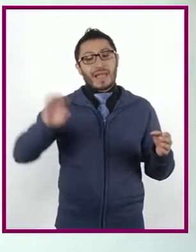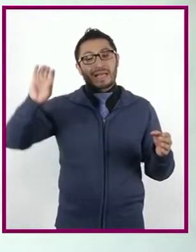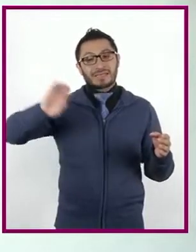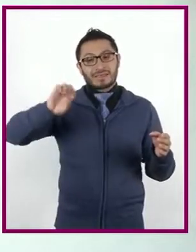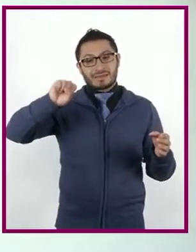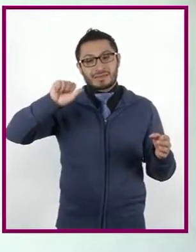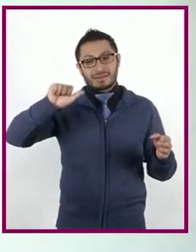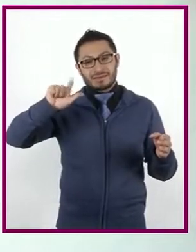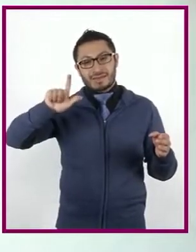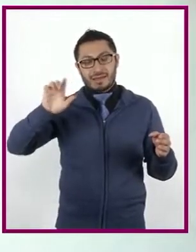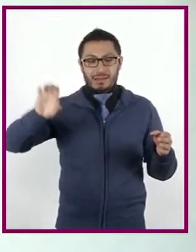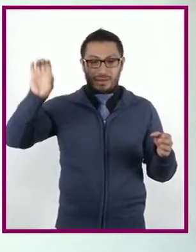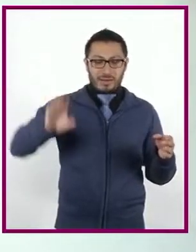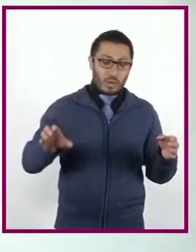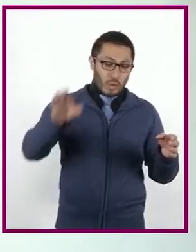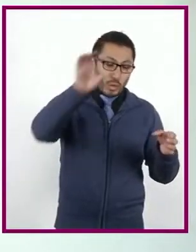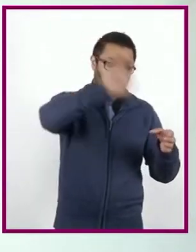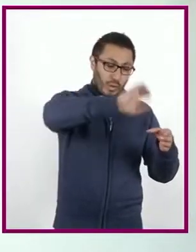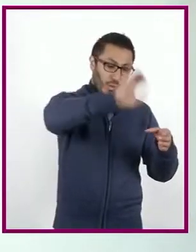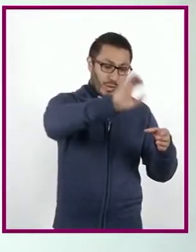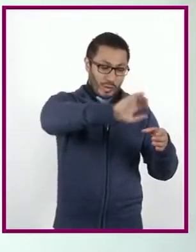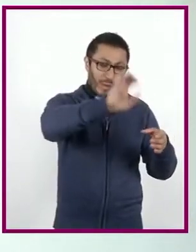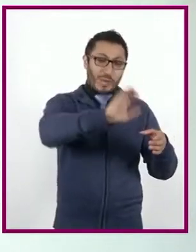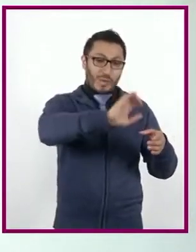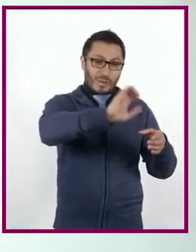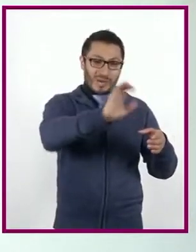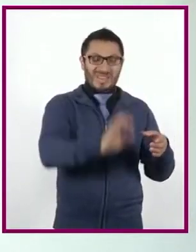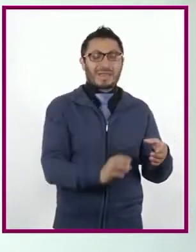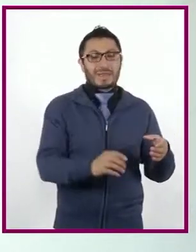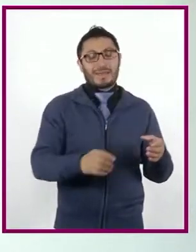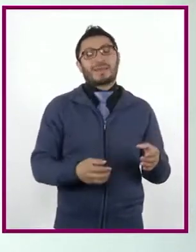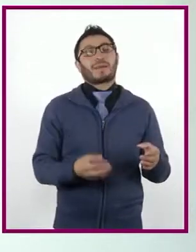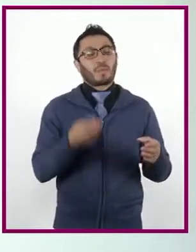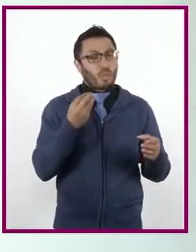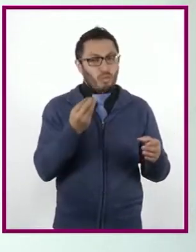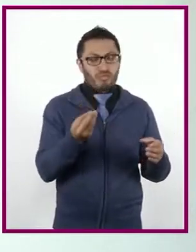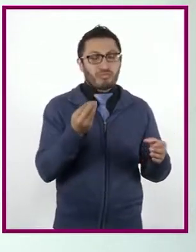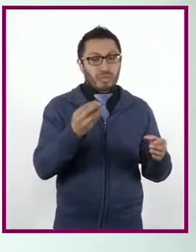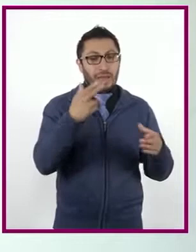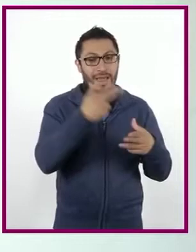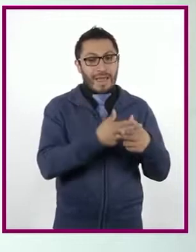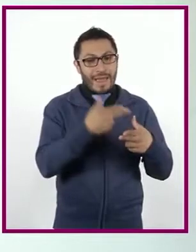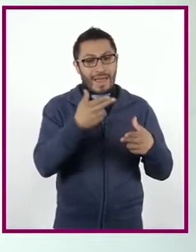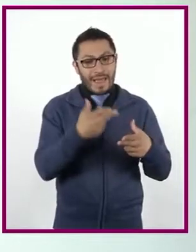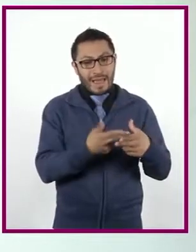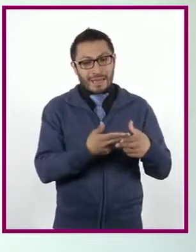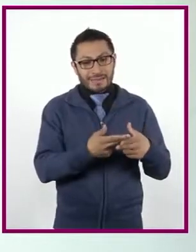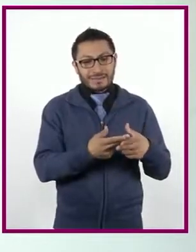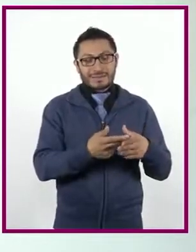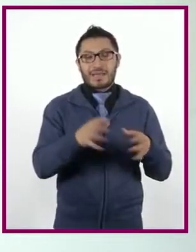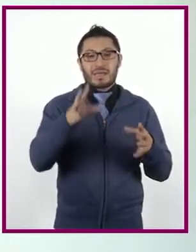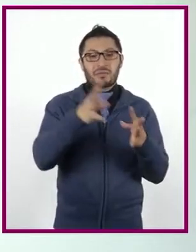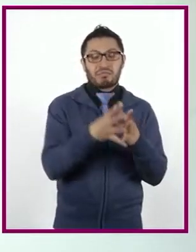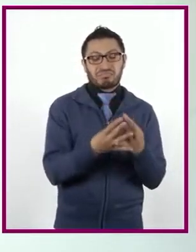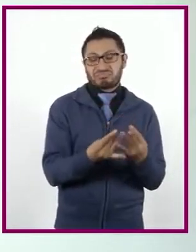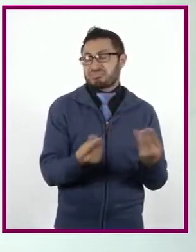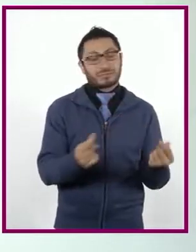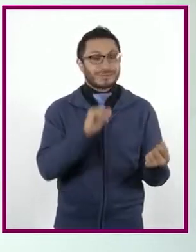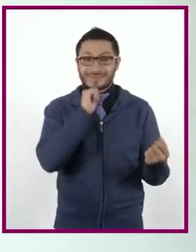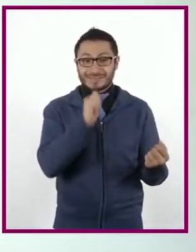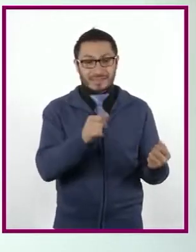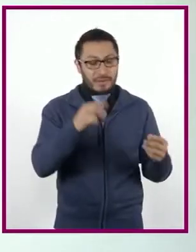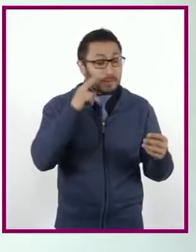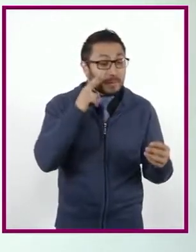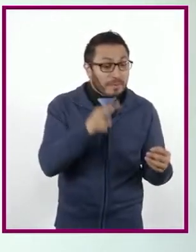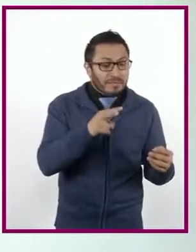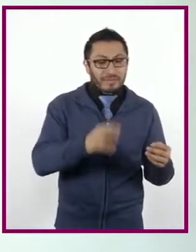sal. Vamos a agregar la cantidad suficiente hasta que esta ya no pueda disolver. Y con esto